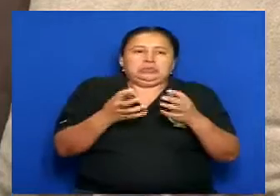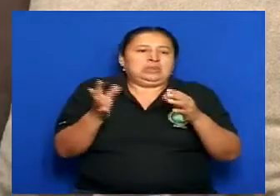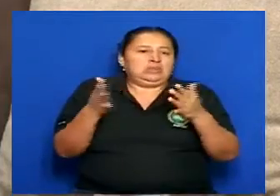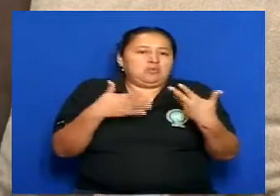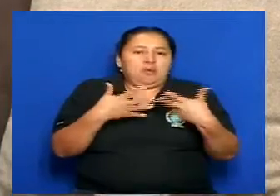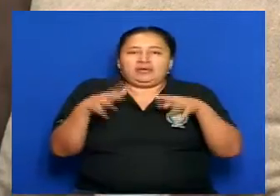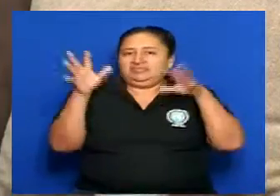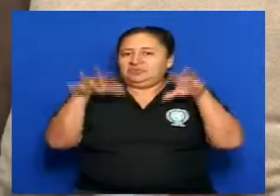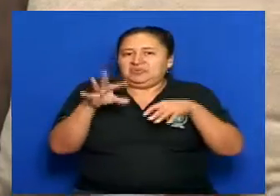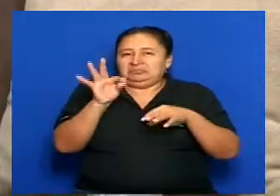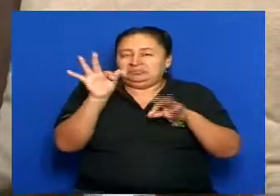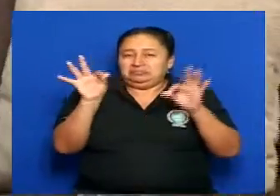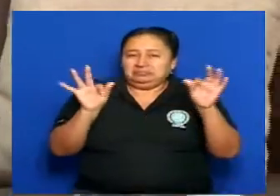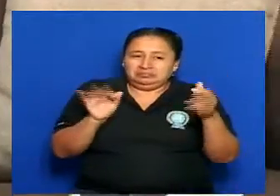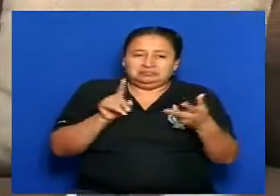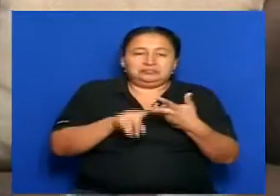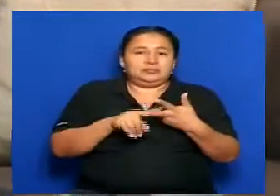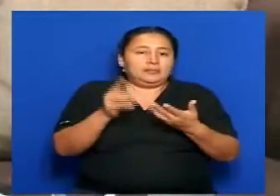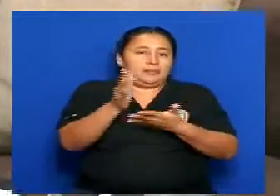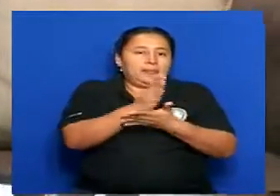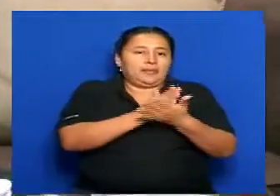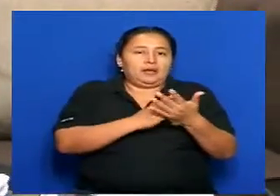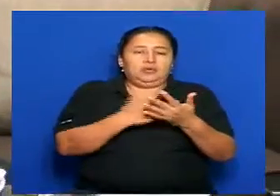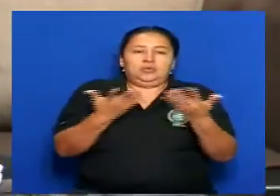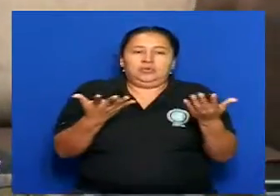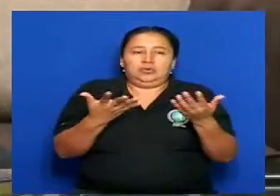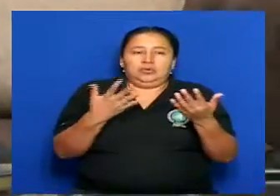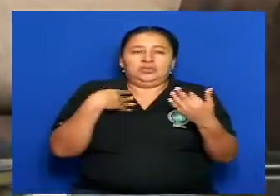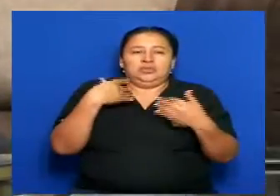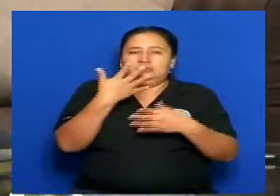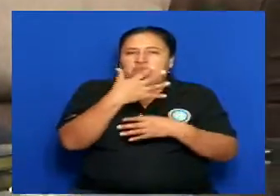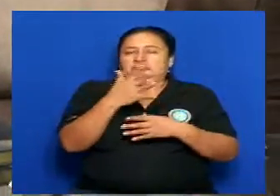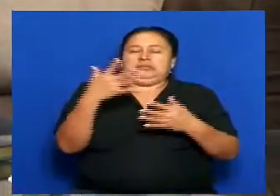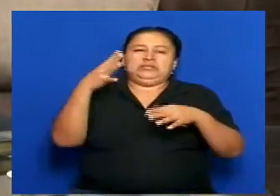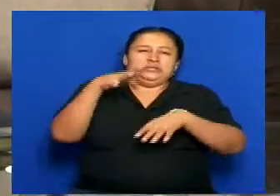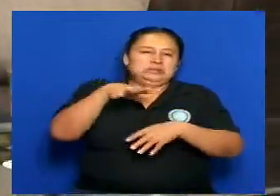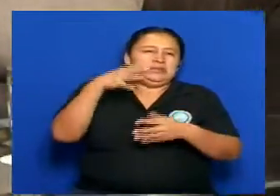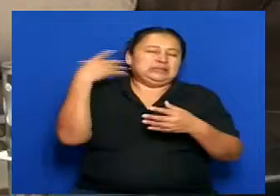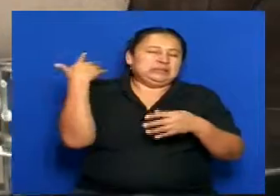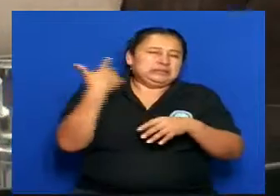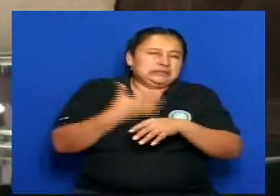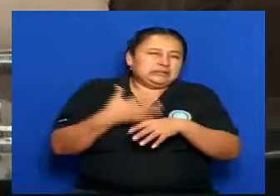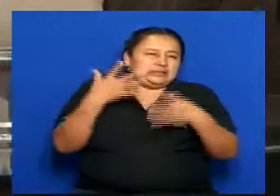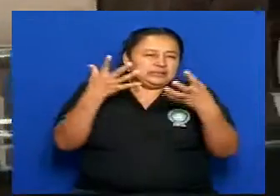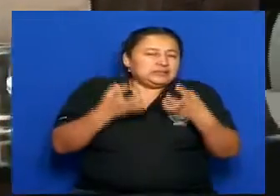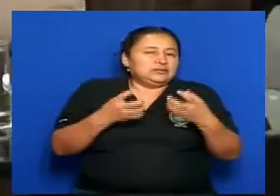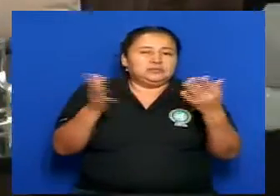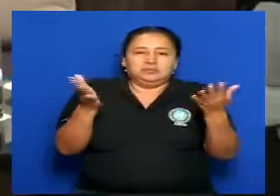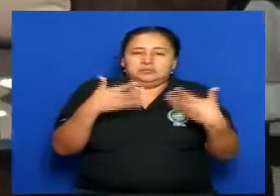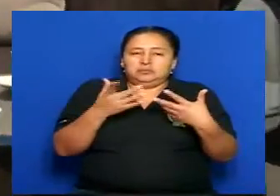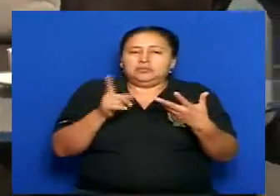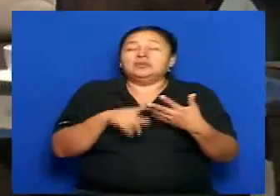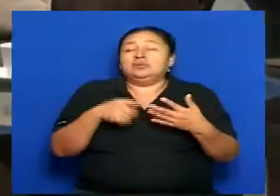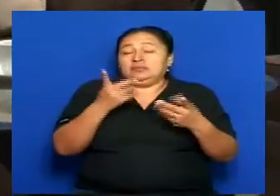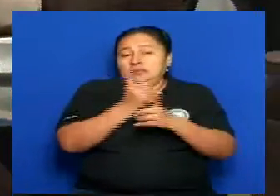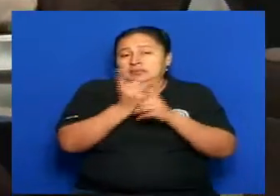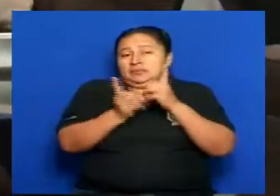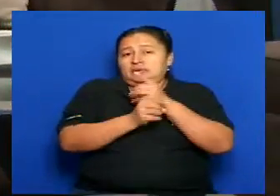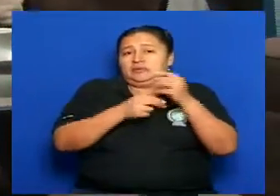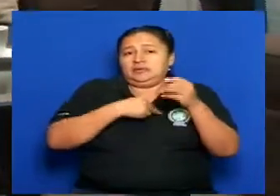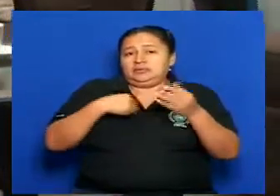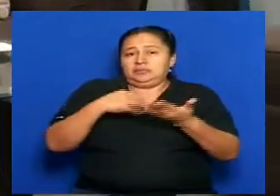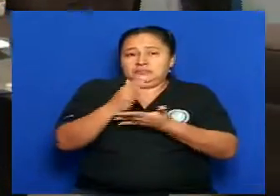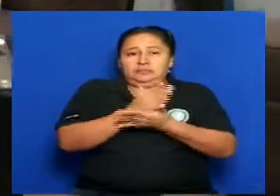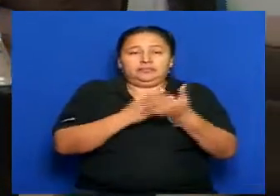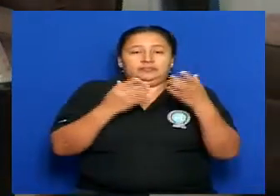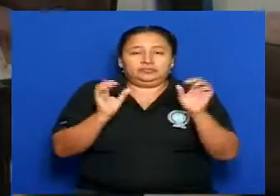tienen un clima de trópico seco y que hay que hacer algo la